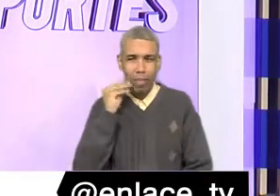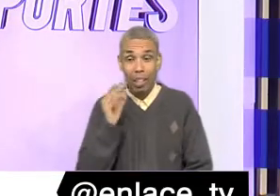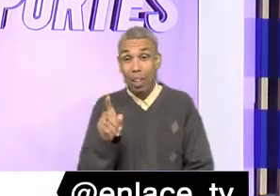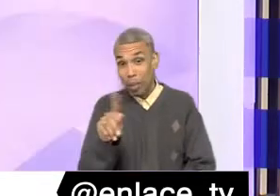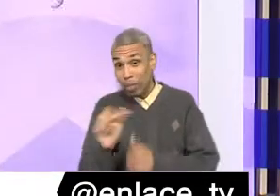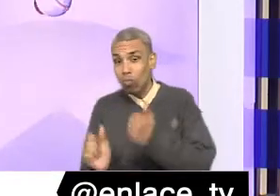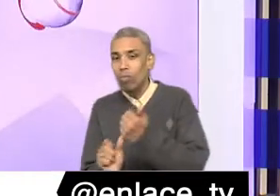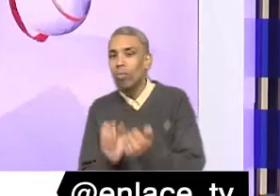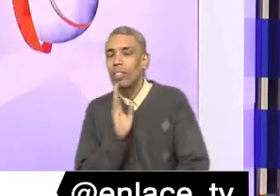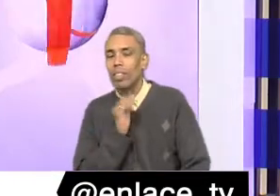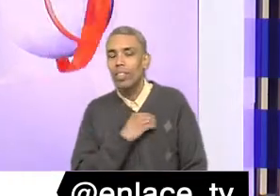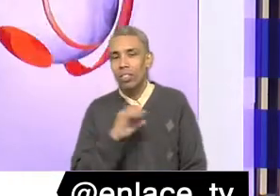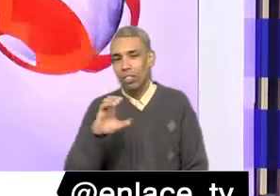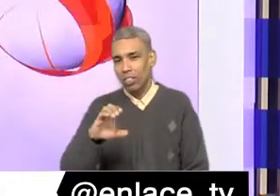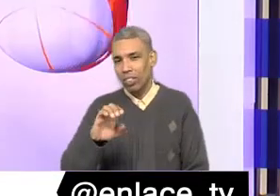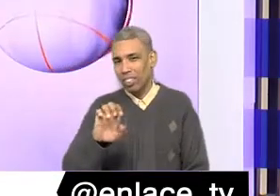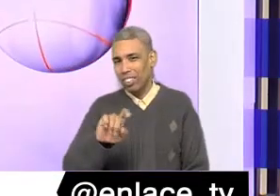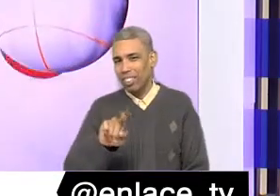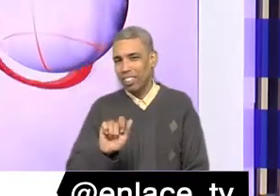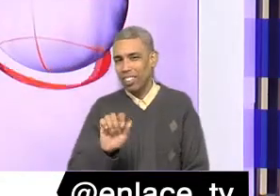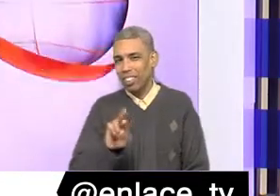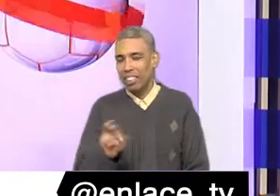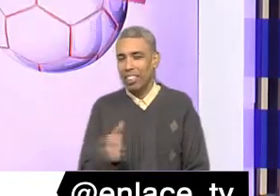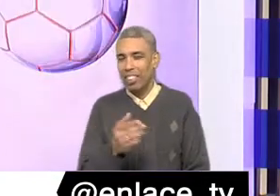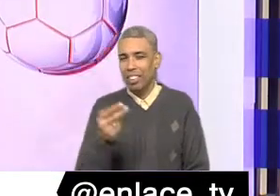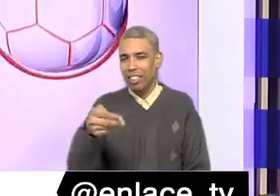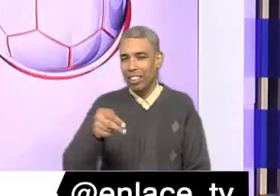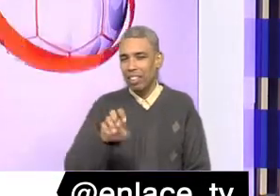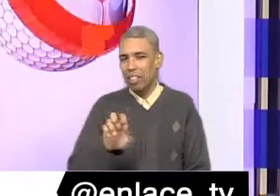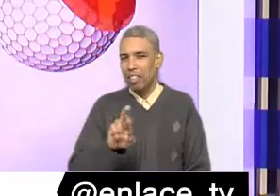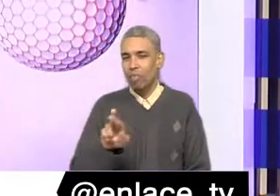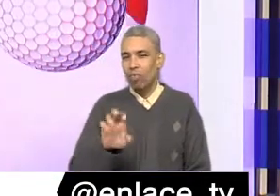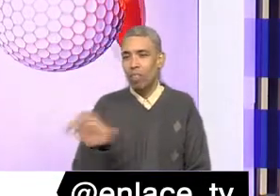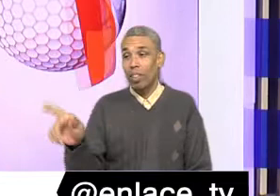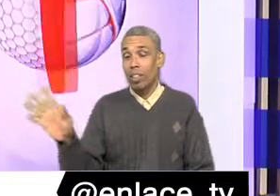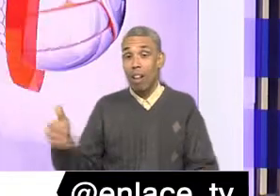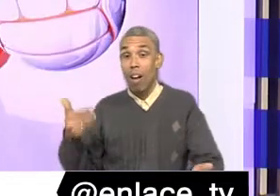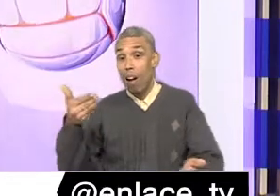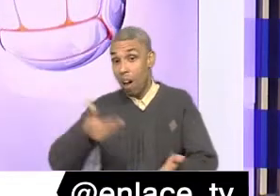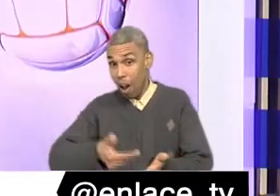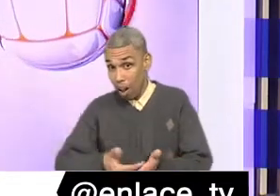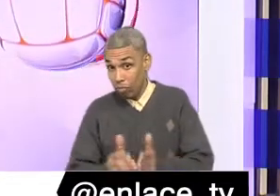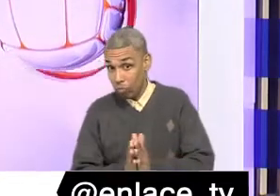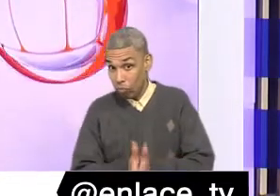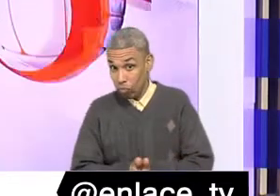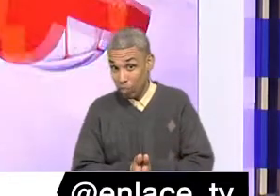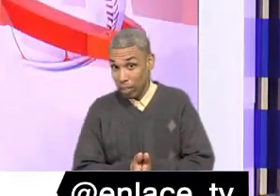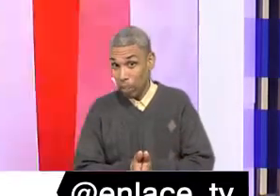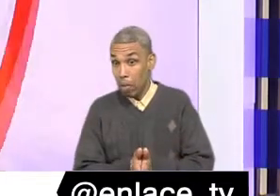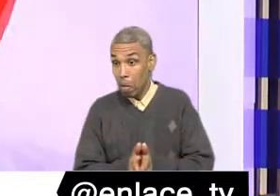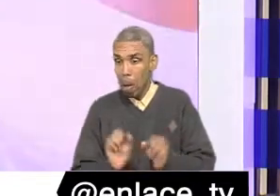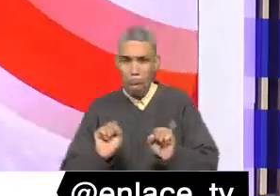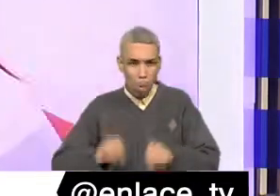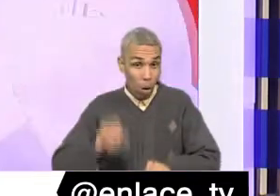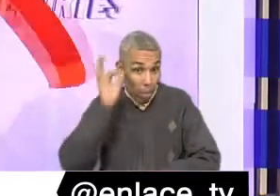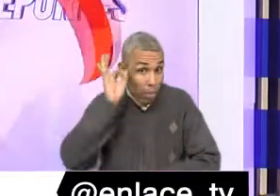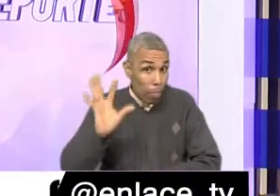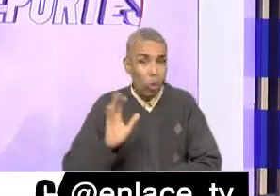Darío Herrera Montt estará en al frente de la máquina amarilla en lo que resta de esta Liga Águila y se prevé que para el próximo torneo